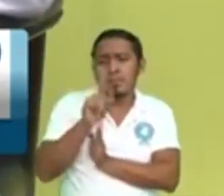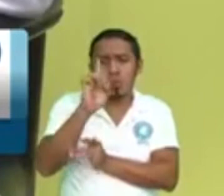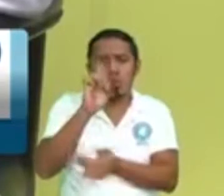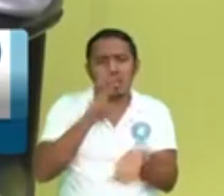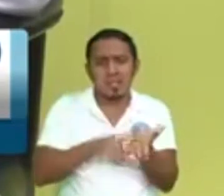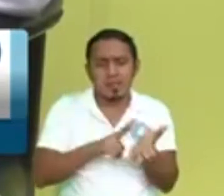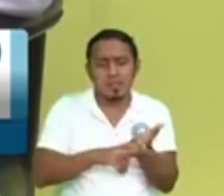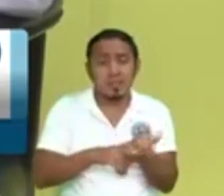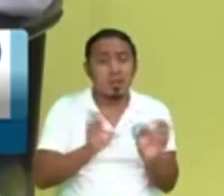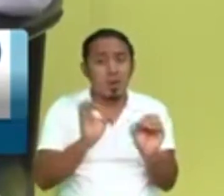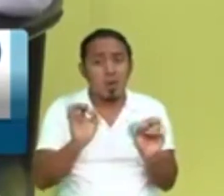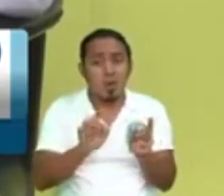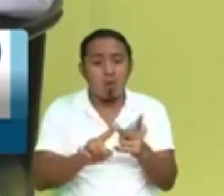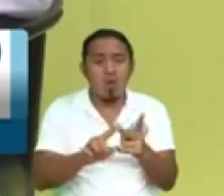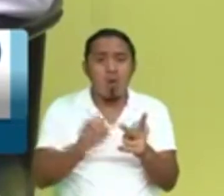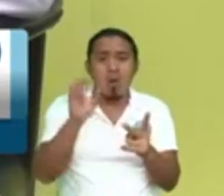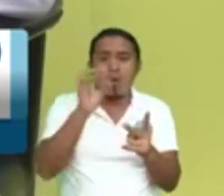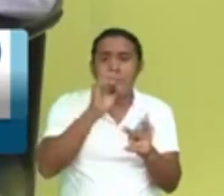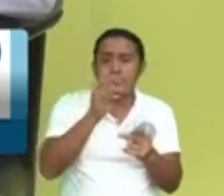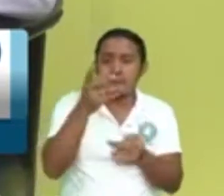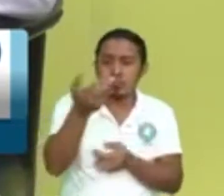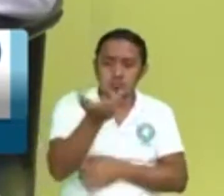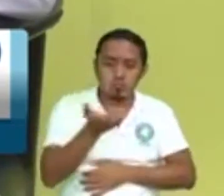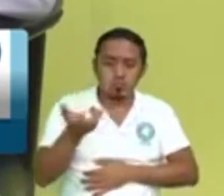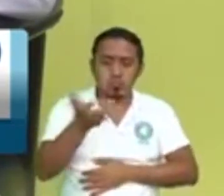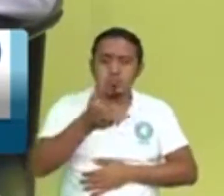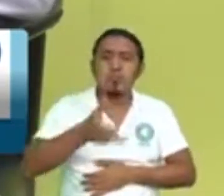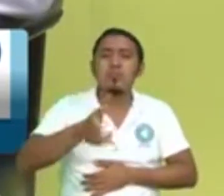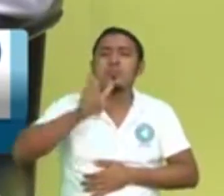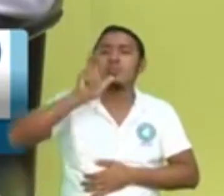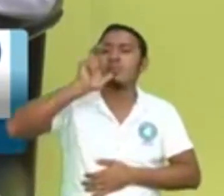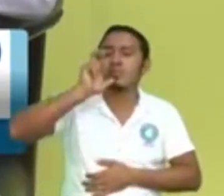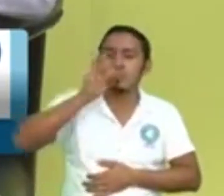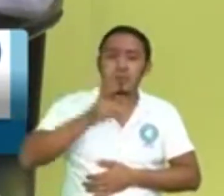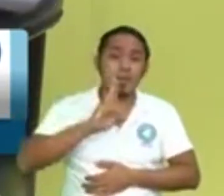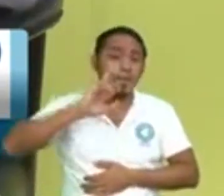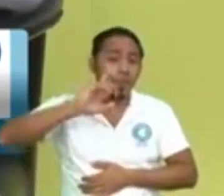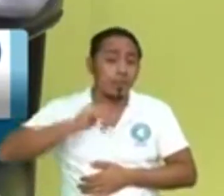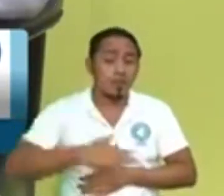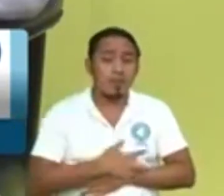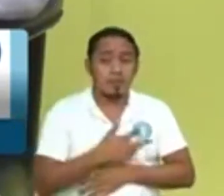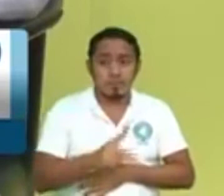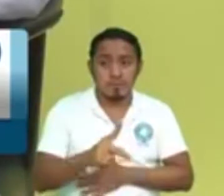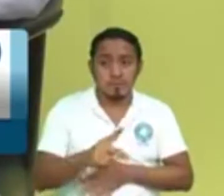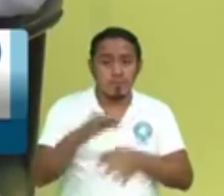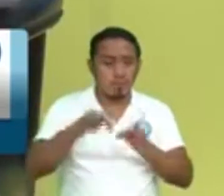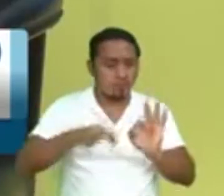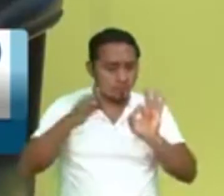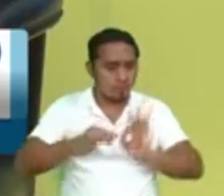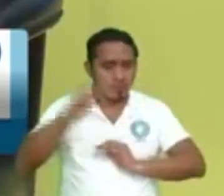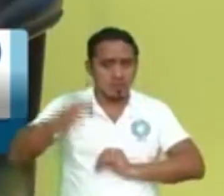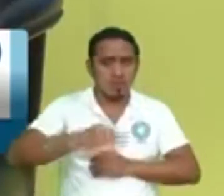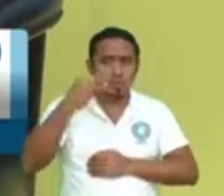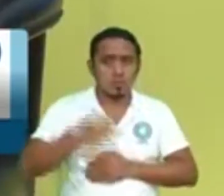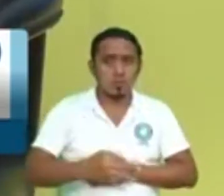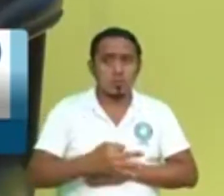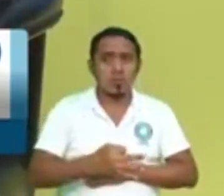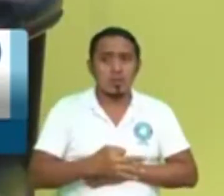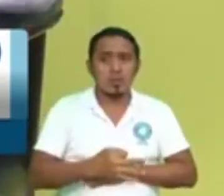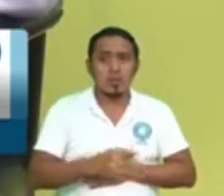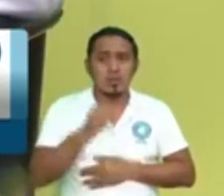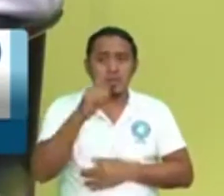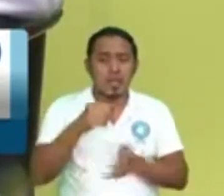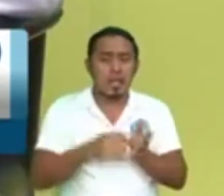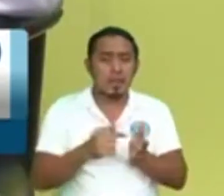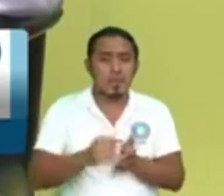sí me puedo beber una copa de vino, pero realmente no hay un nivel de seguridad para decir con un vaso no me